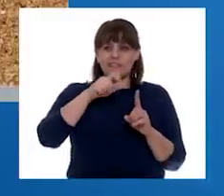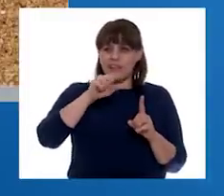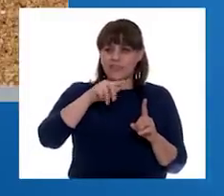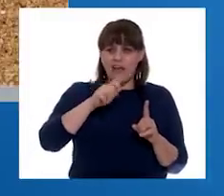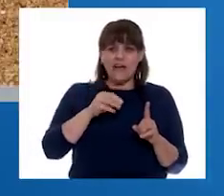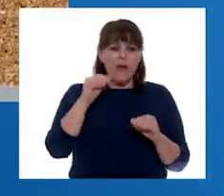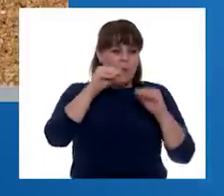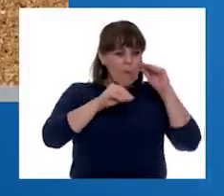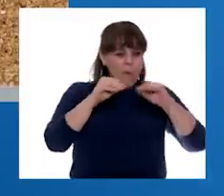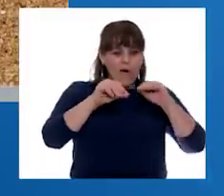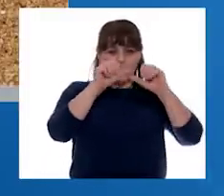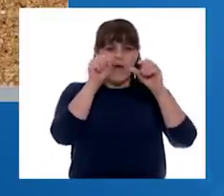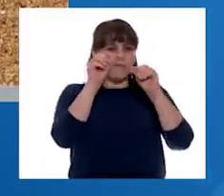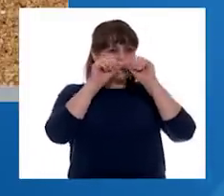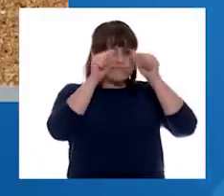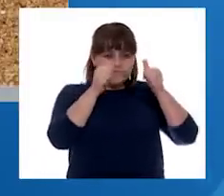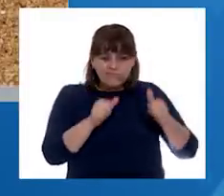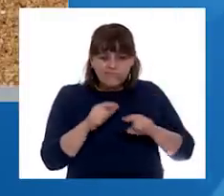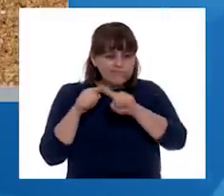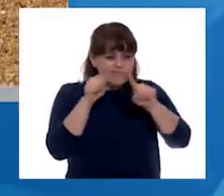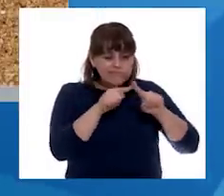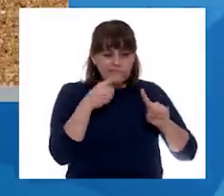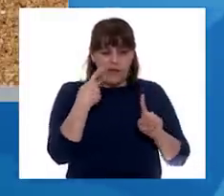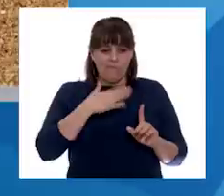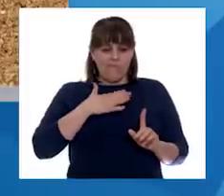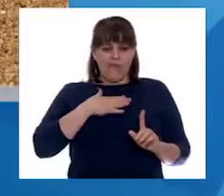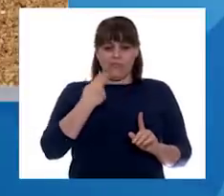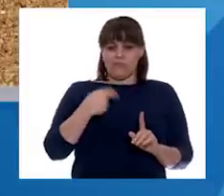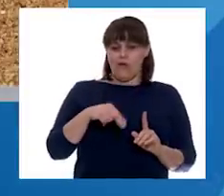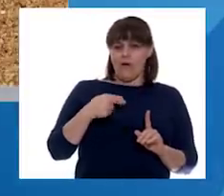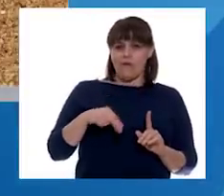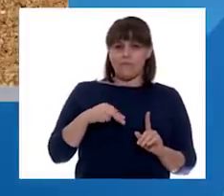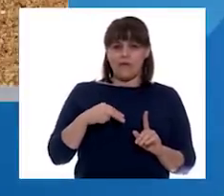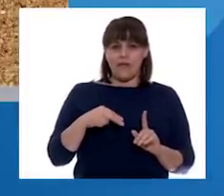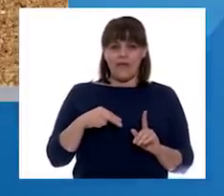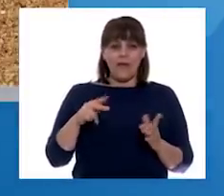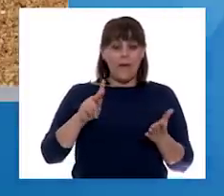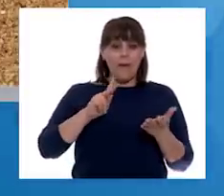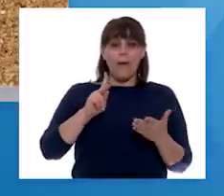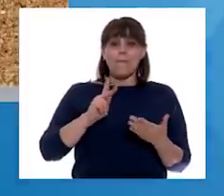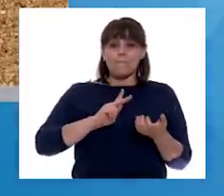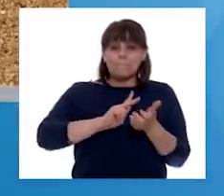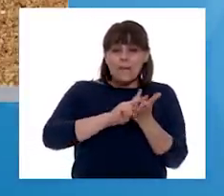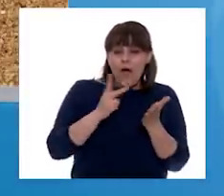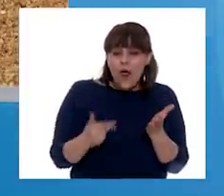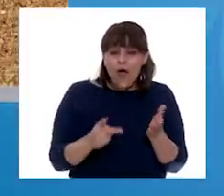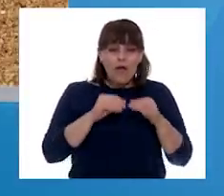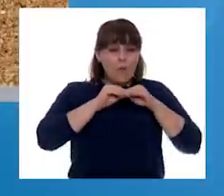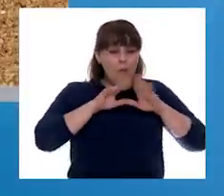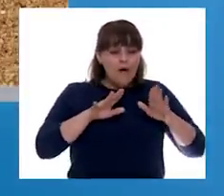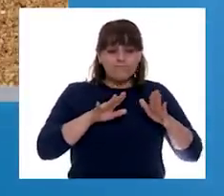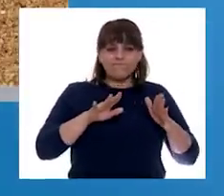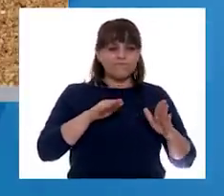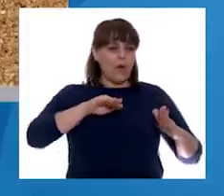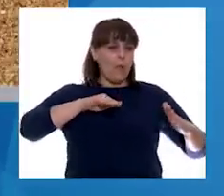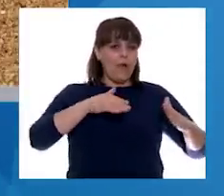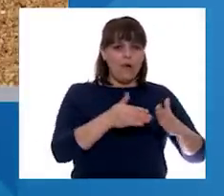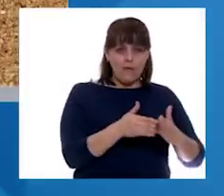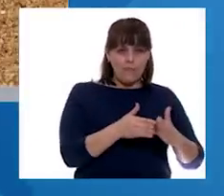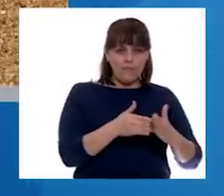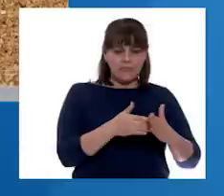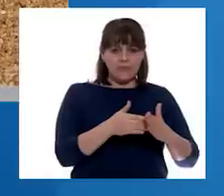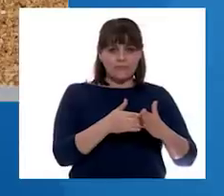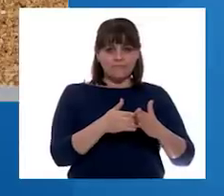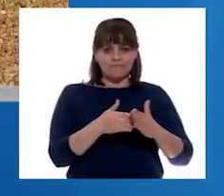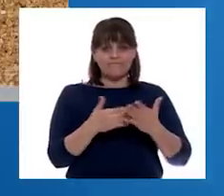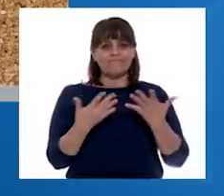nombre. El derroche de fondos, la aniquilación de la libertad de prensa y de la Constitución de 1824 unió